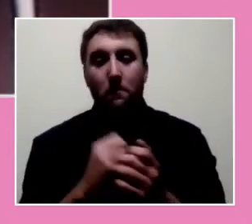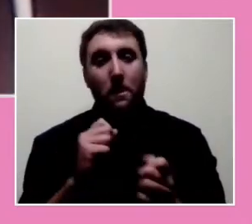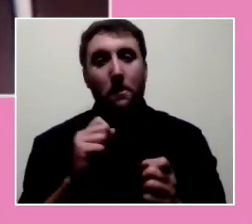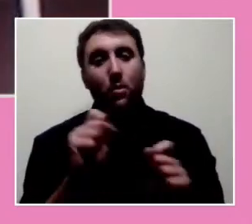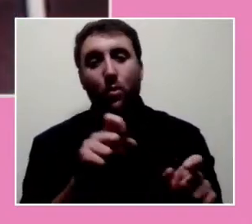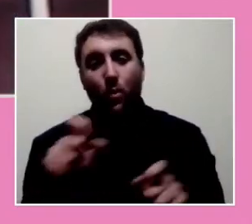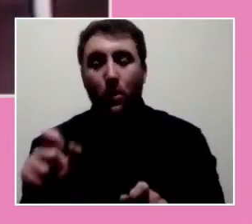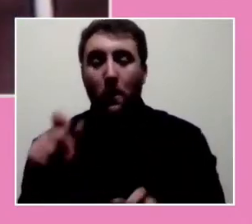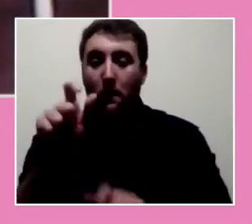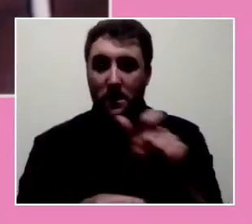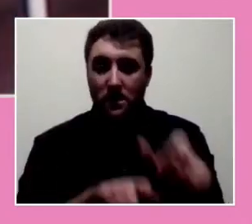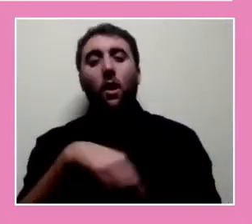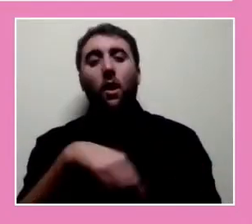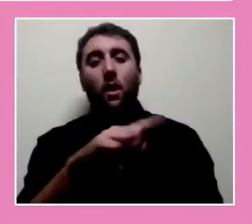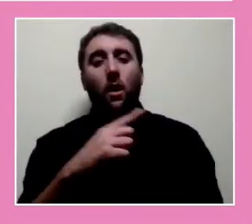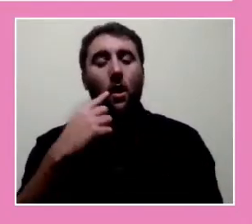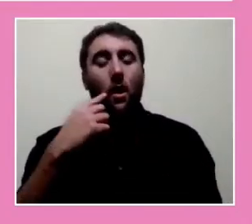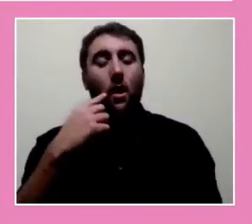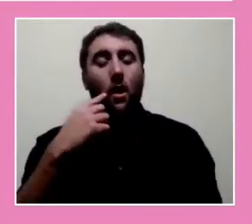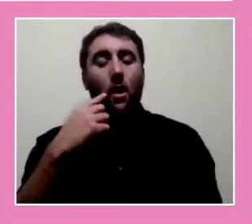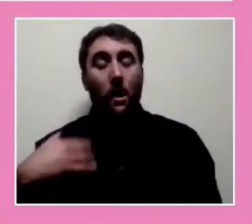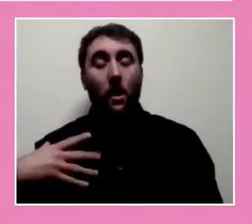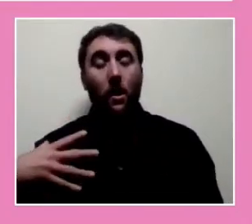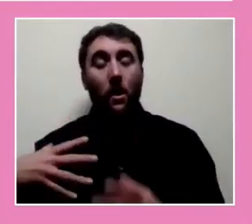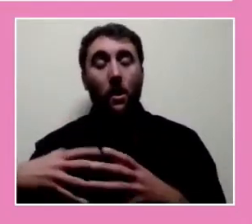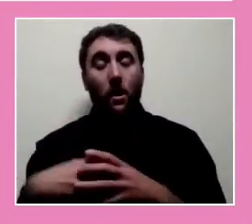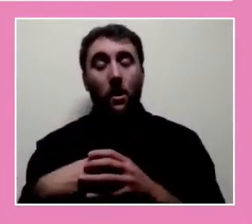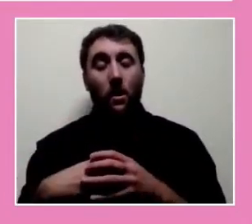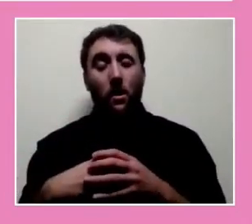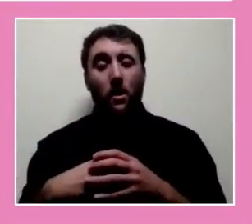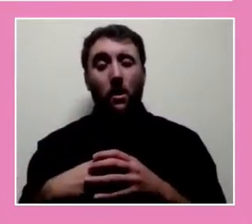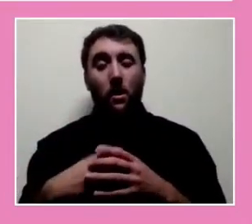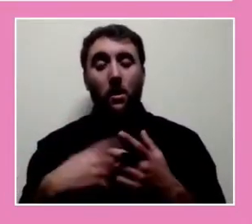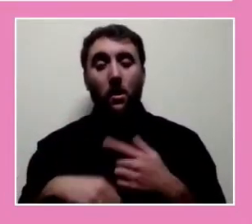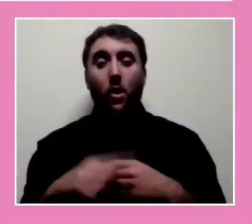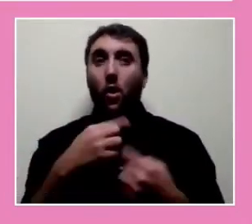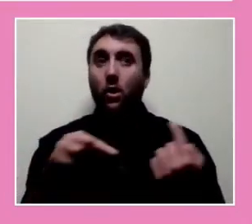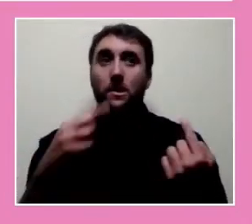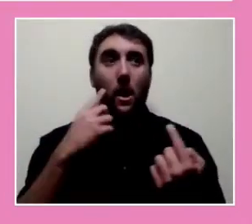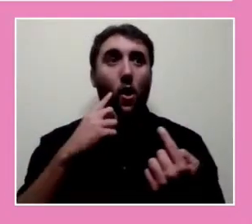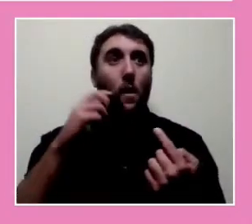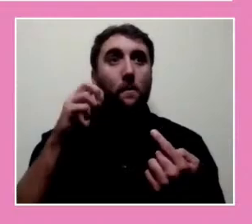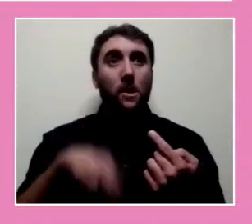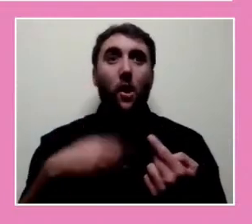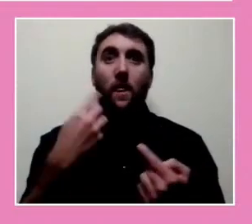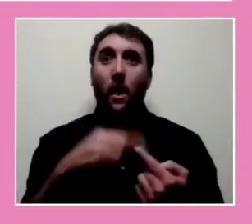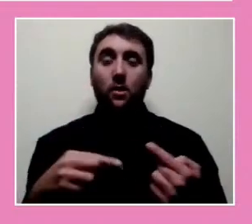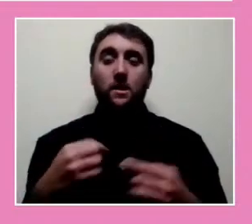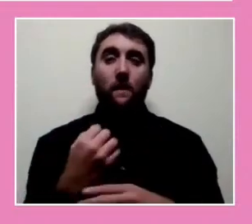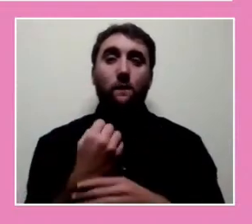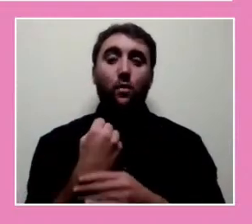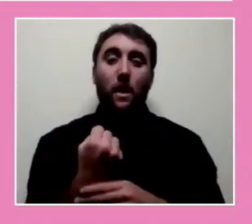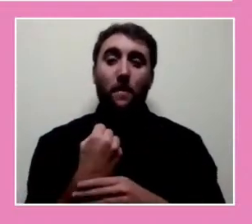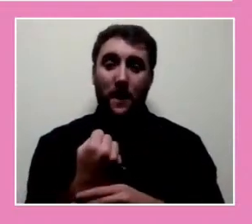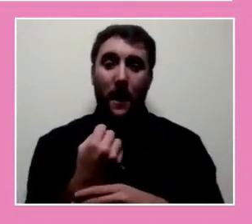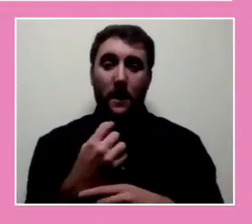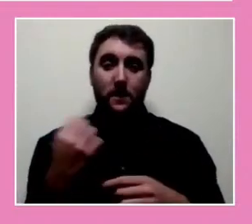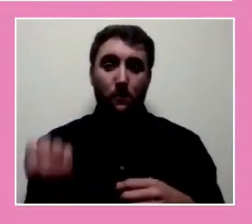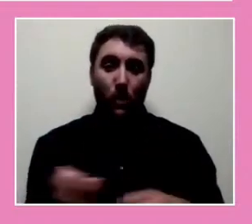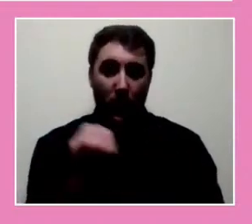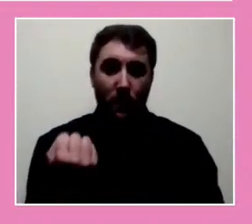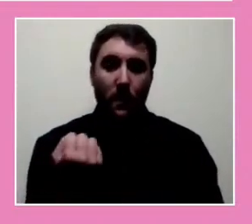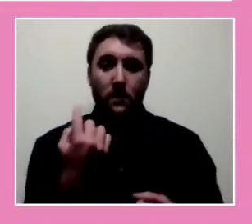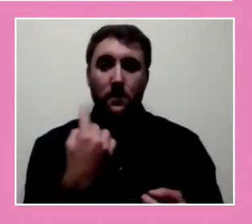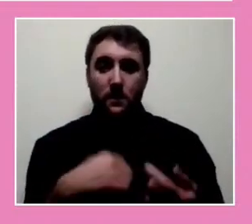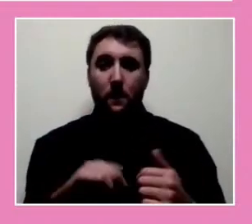y a la sociedad en general. Contenido original es fundamental, es muy necesario para que puedan